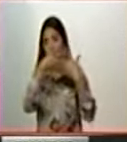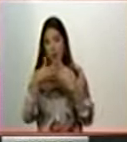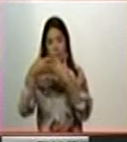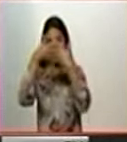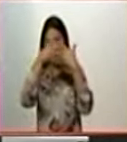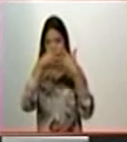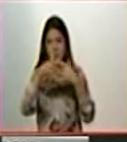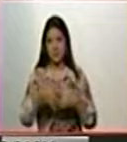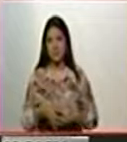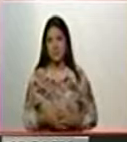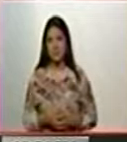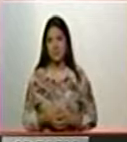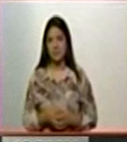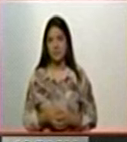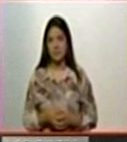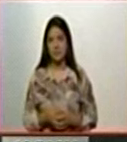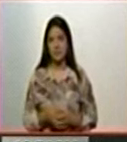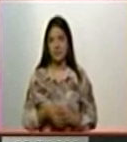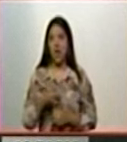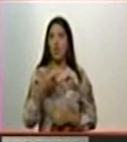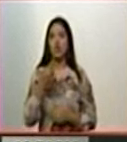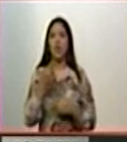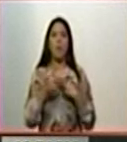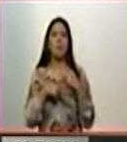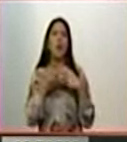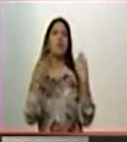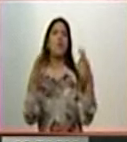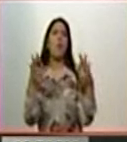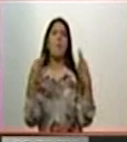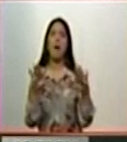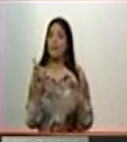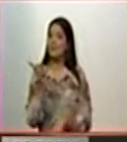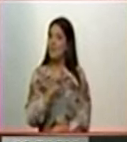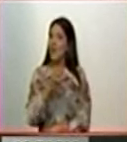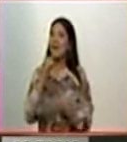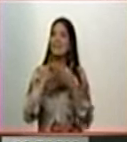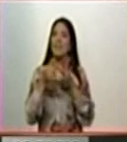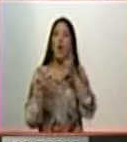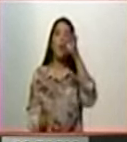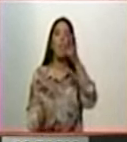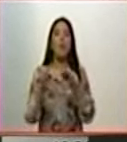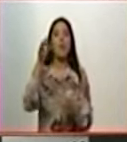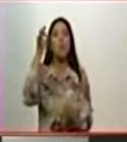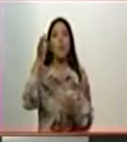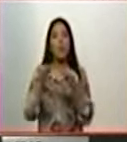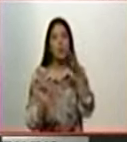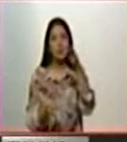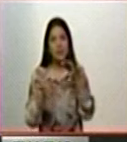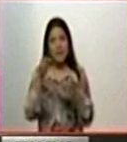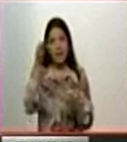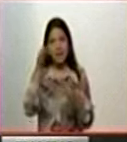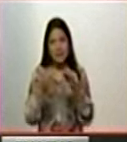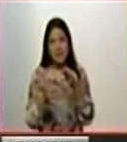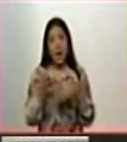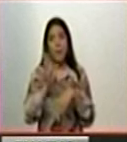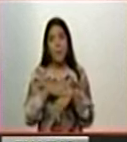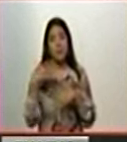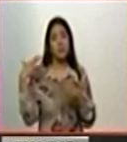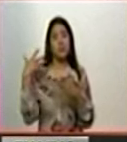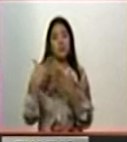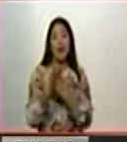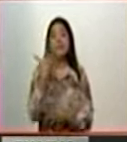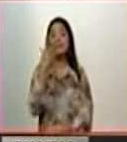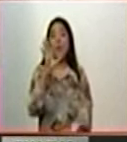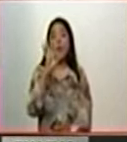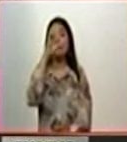de Norteamérica. No es un proceso normal, es un proceso de justicia, producto de que durante más de